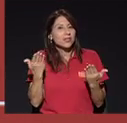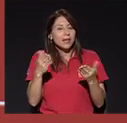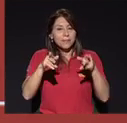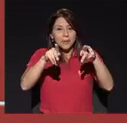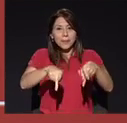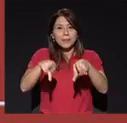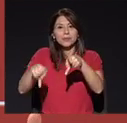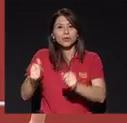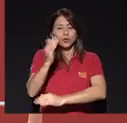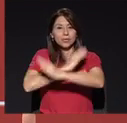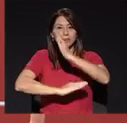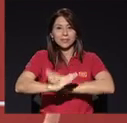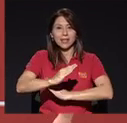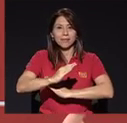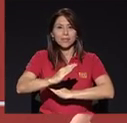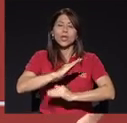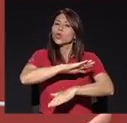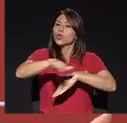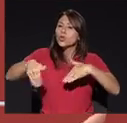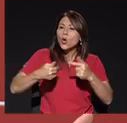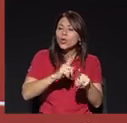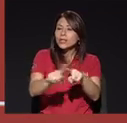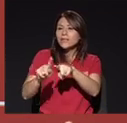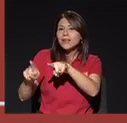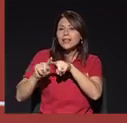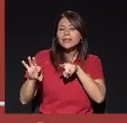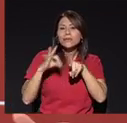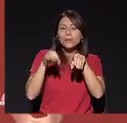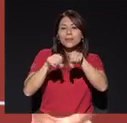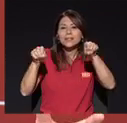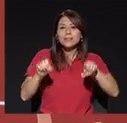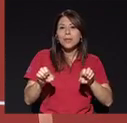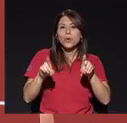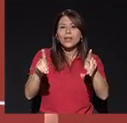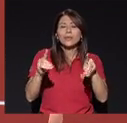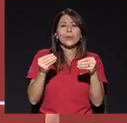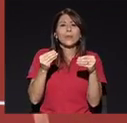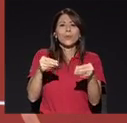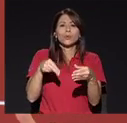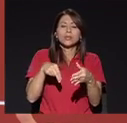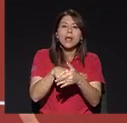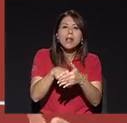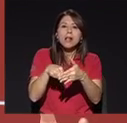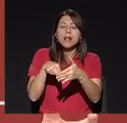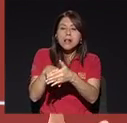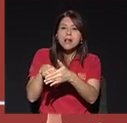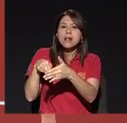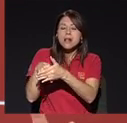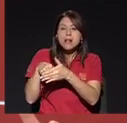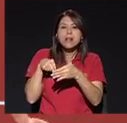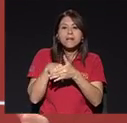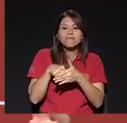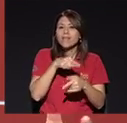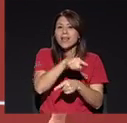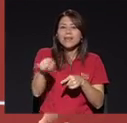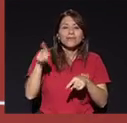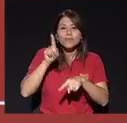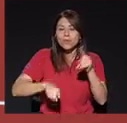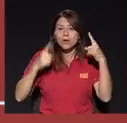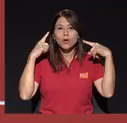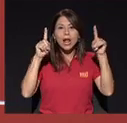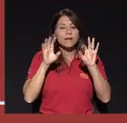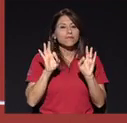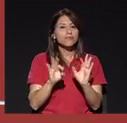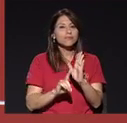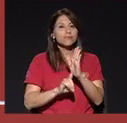con discapacidad, todas las modalidades del sistema educativo tienen más bien muchas barreras para que se desempeñen o logren un